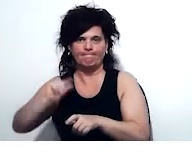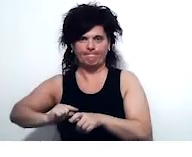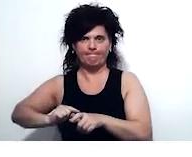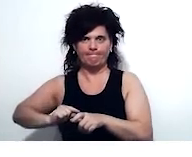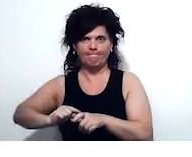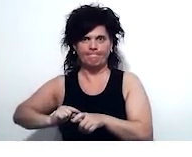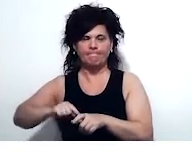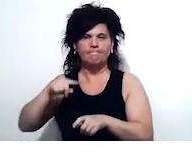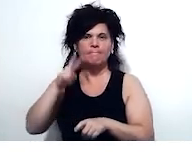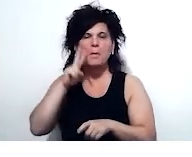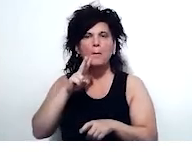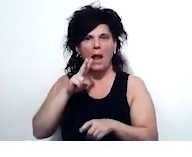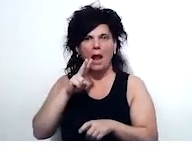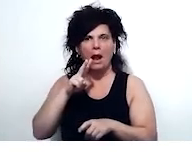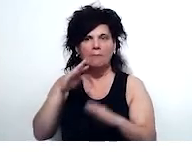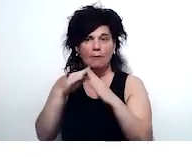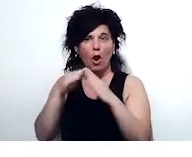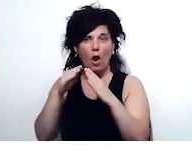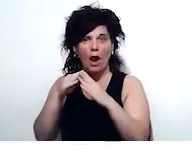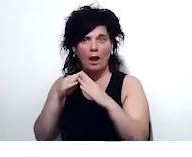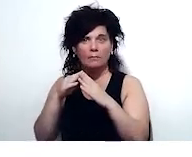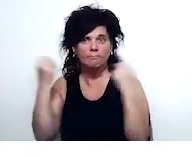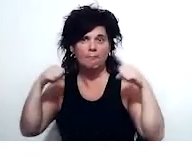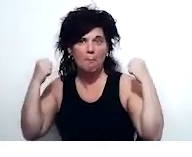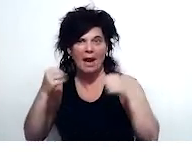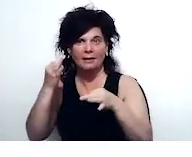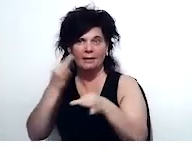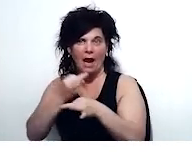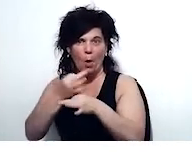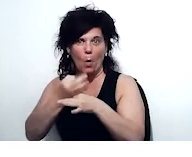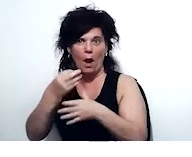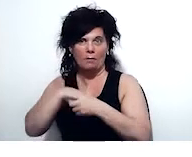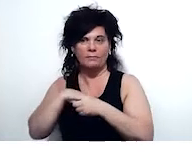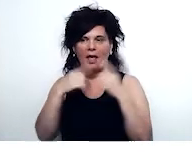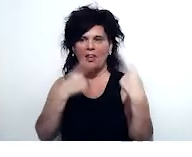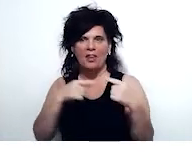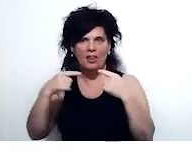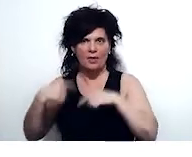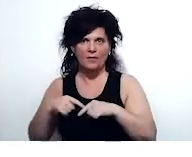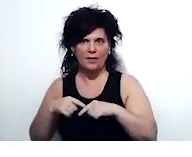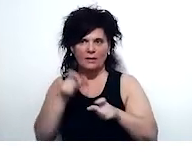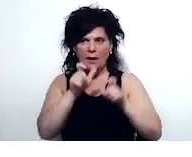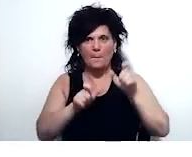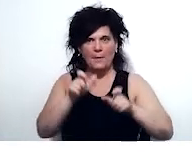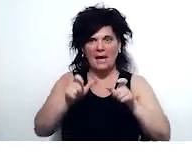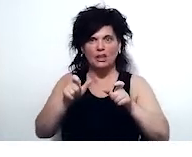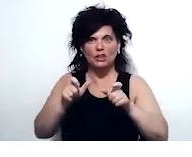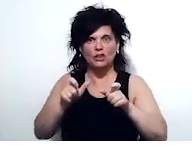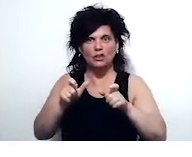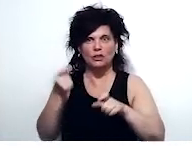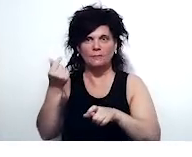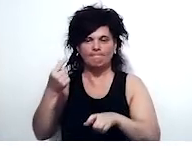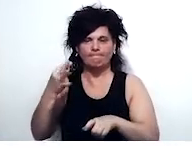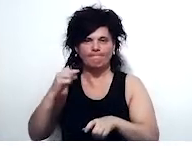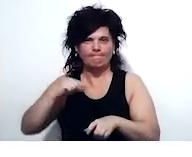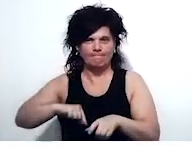en el hogar para tareas de la escuela, tenemos una diferencia bastante importante entre la gente de menor ingreso, que es